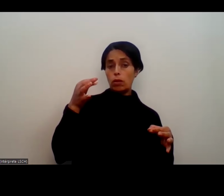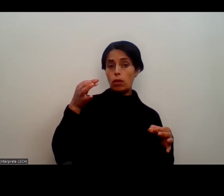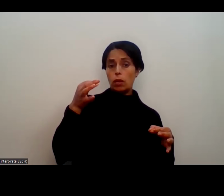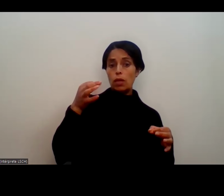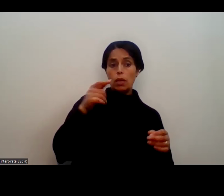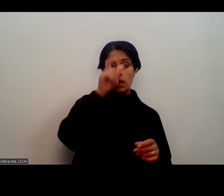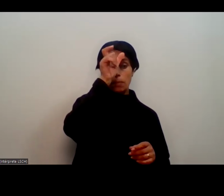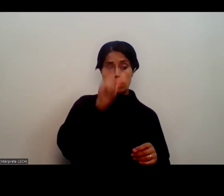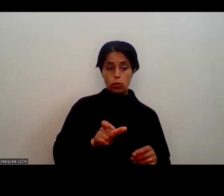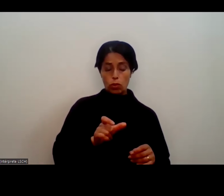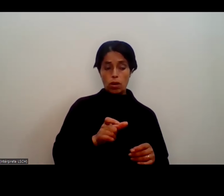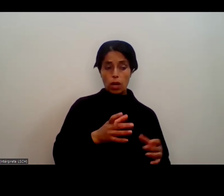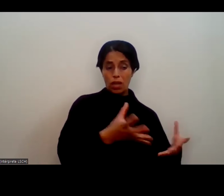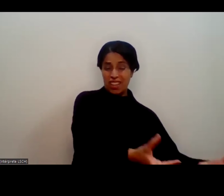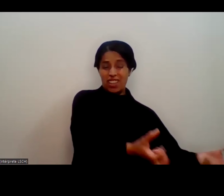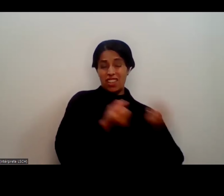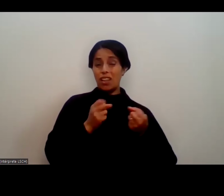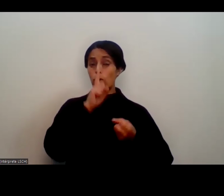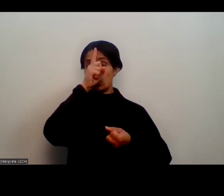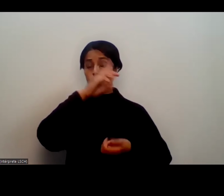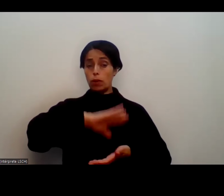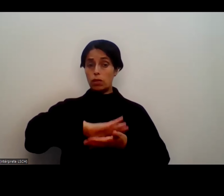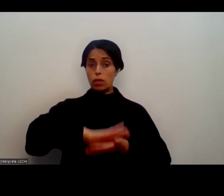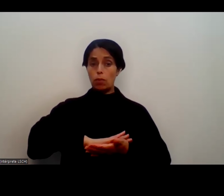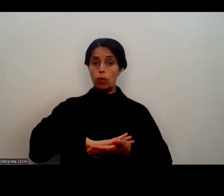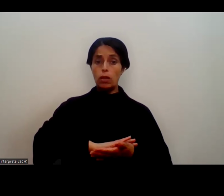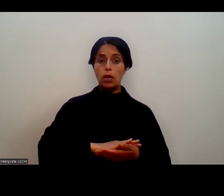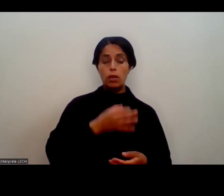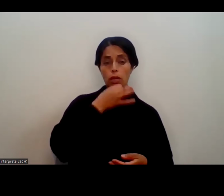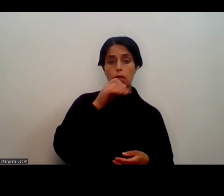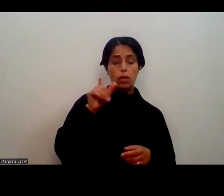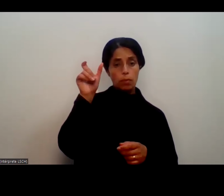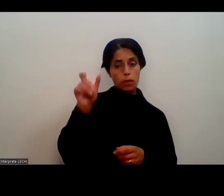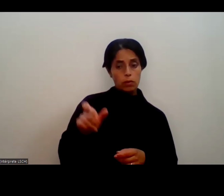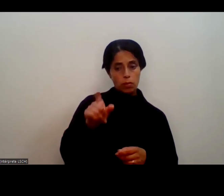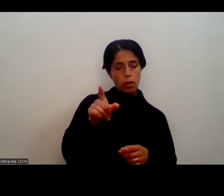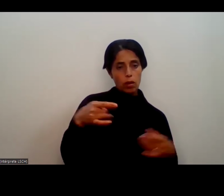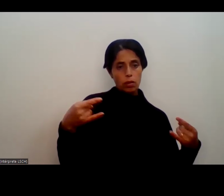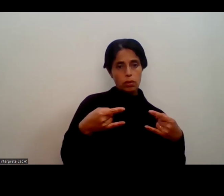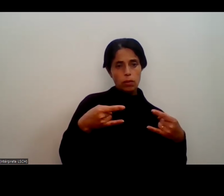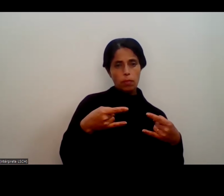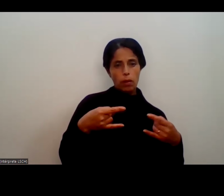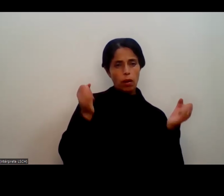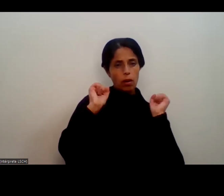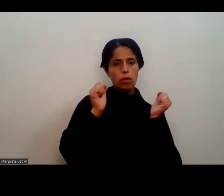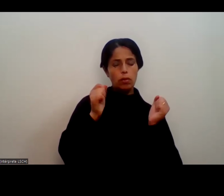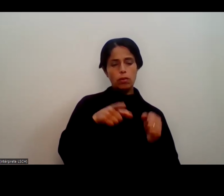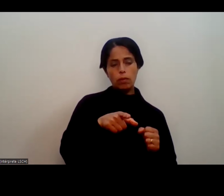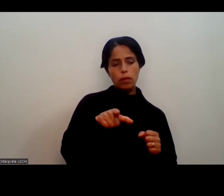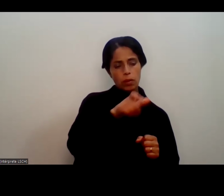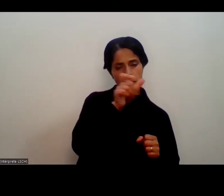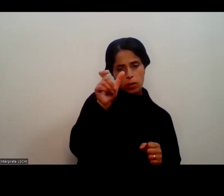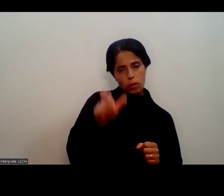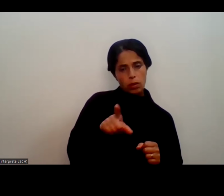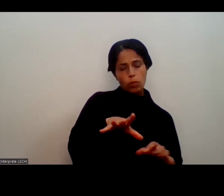extirpador es que estaban usando tabletas, o sea, él no sabía lo que era una tableta,